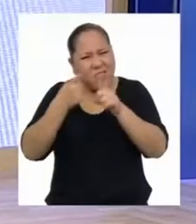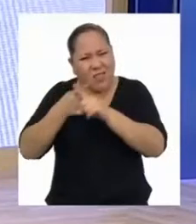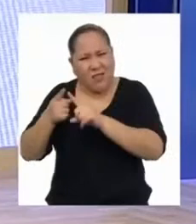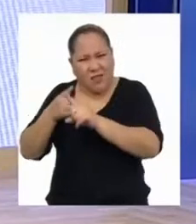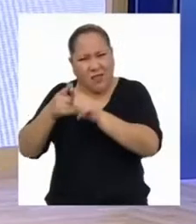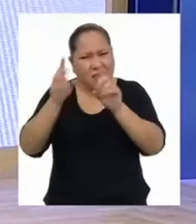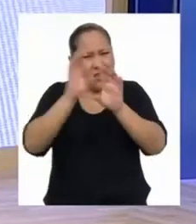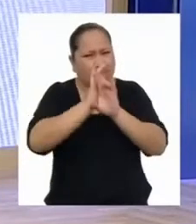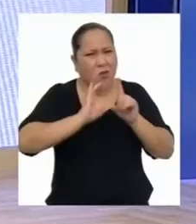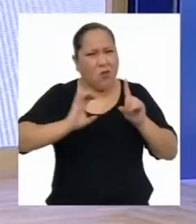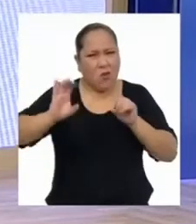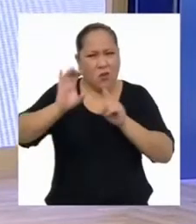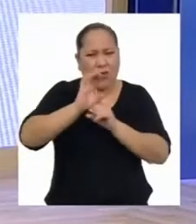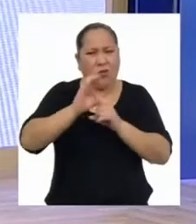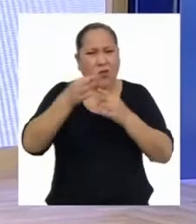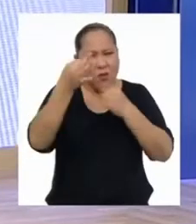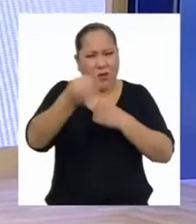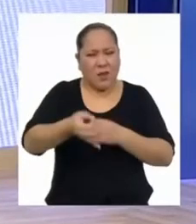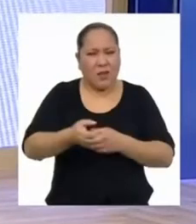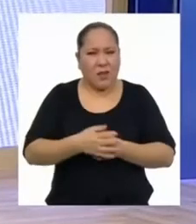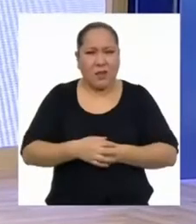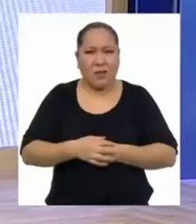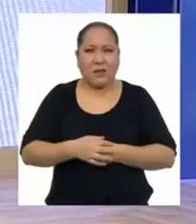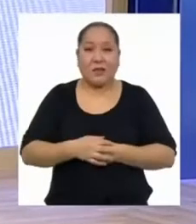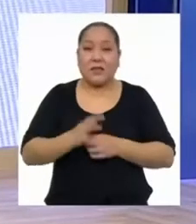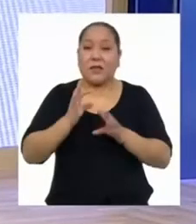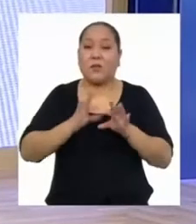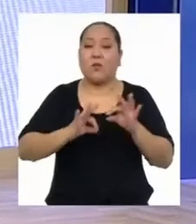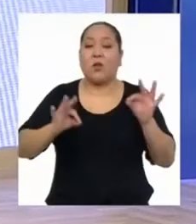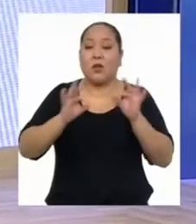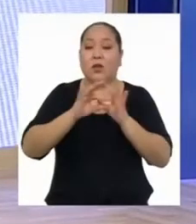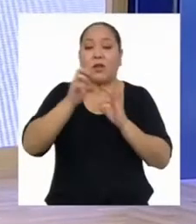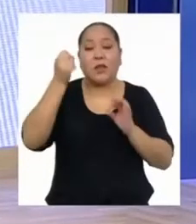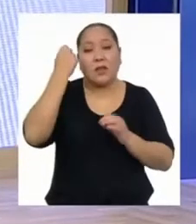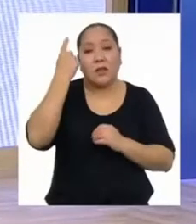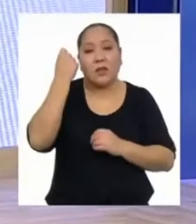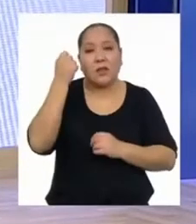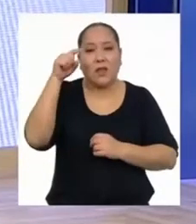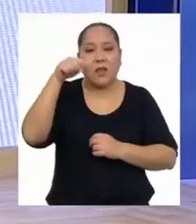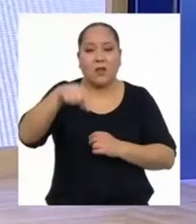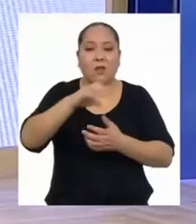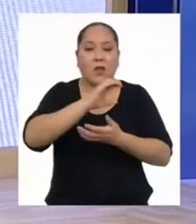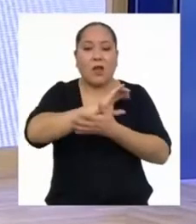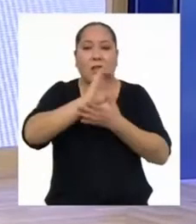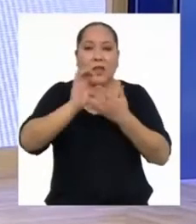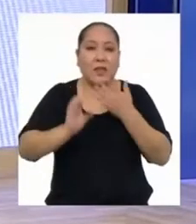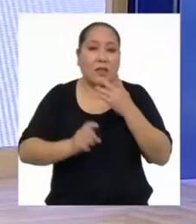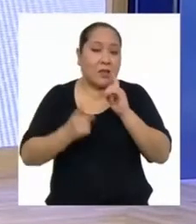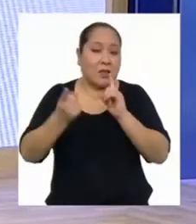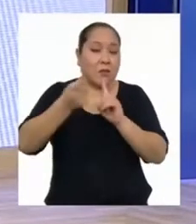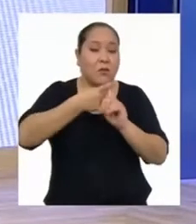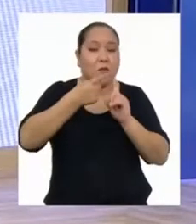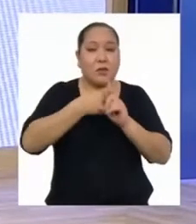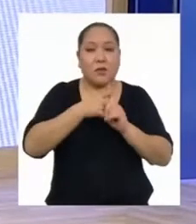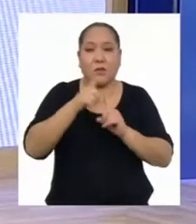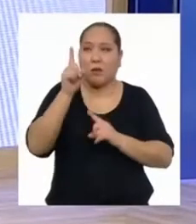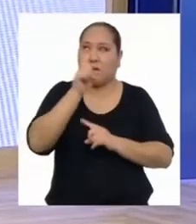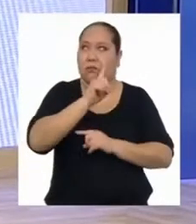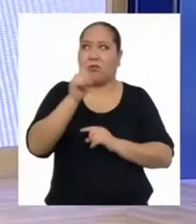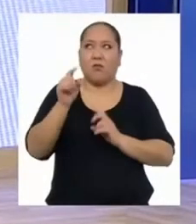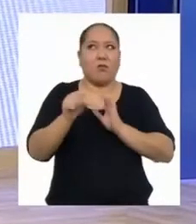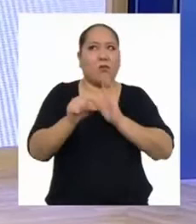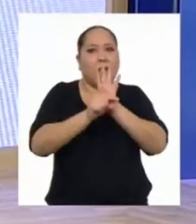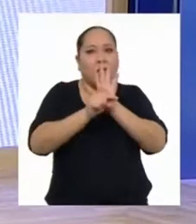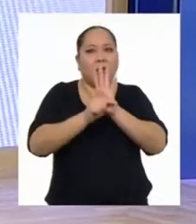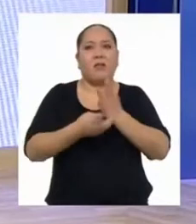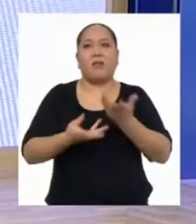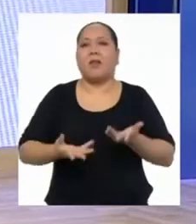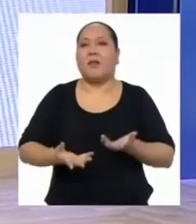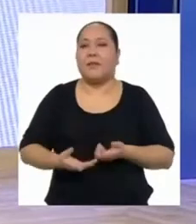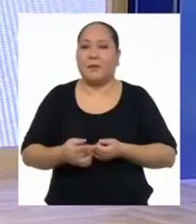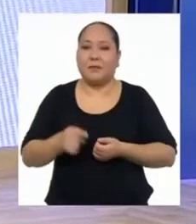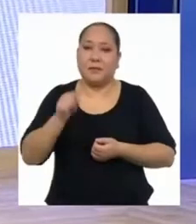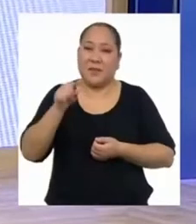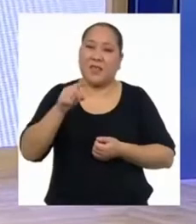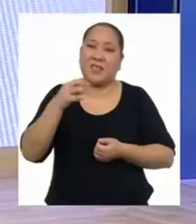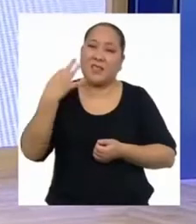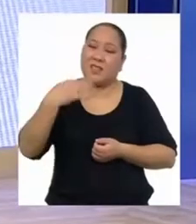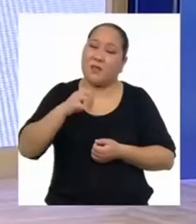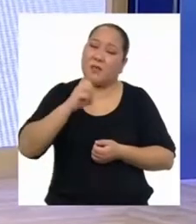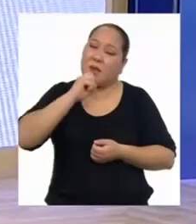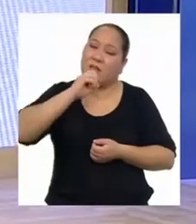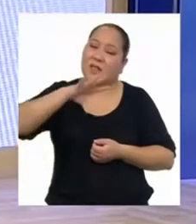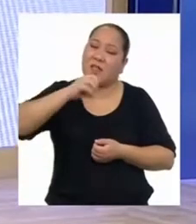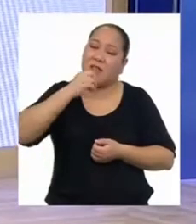Es importante que entendamos que es una característica positiva y no negativa, como se la ha estado